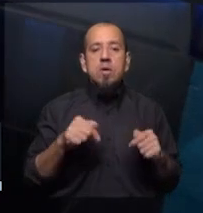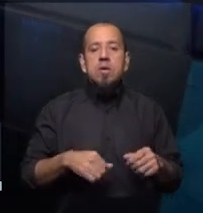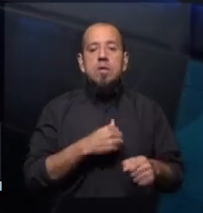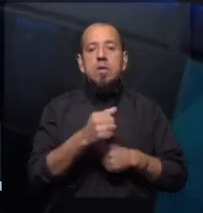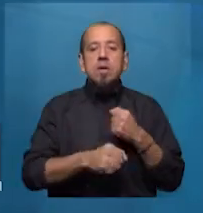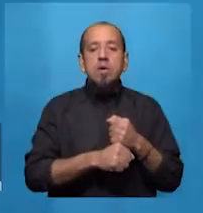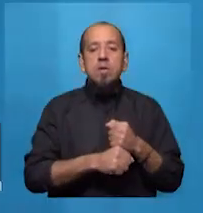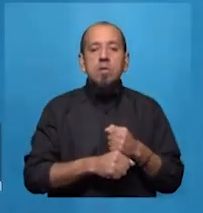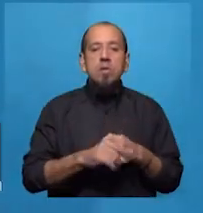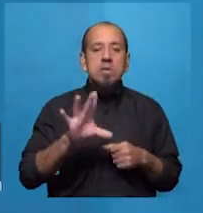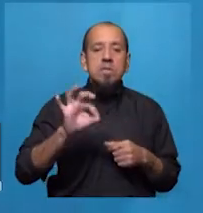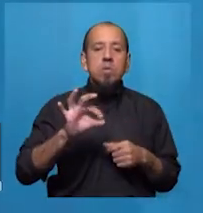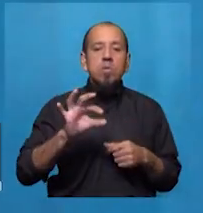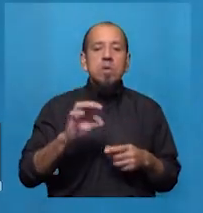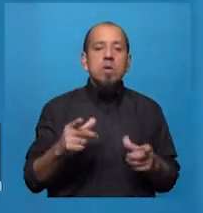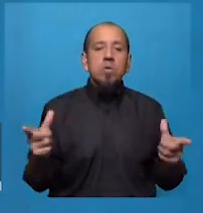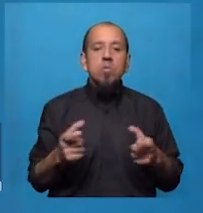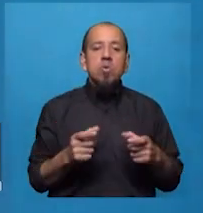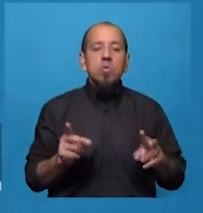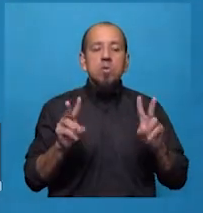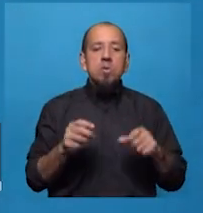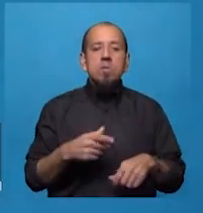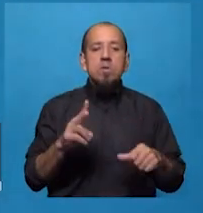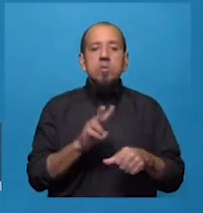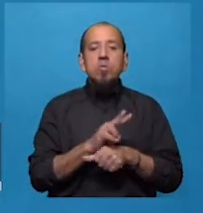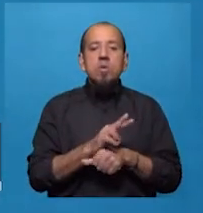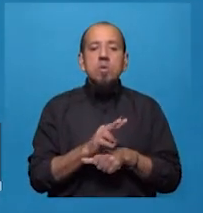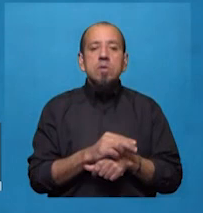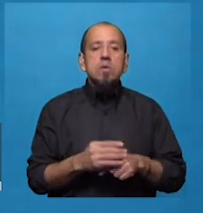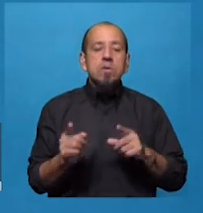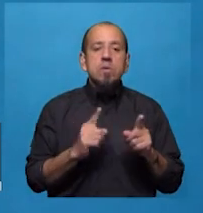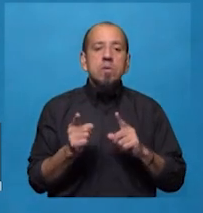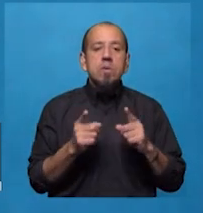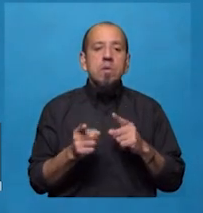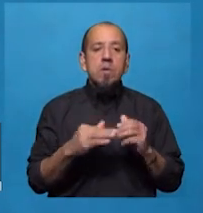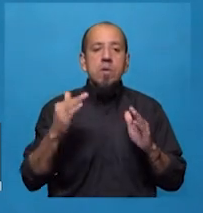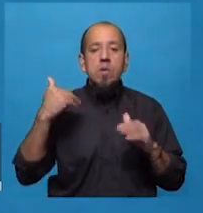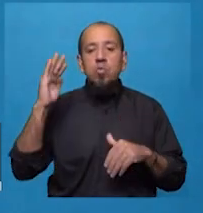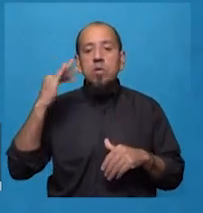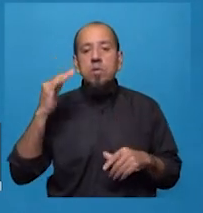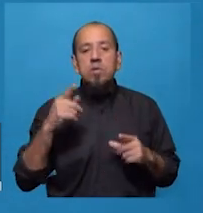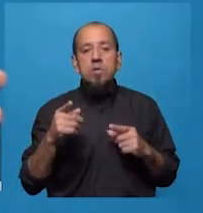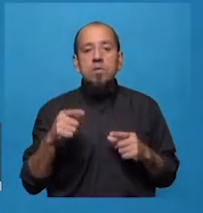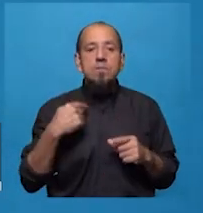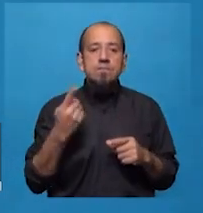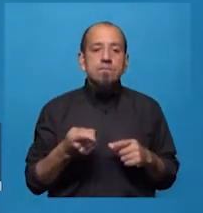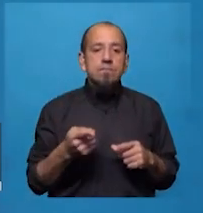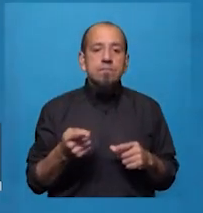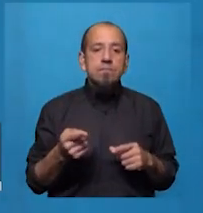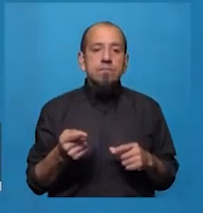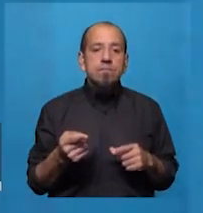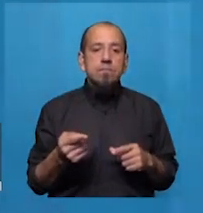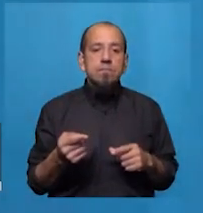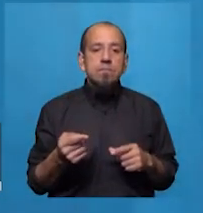han sido más de 50 reuniones por temas de seguridad donde en algunos casos van autoridades otras cosas en otros casos son